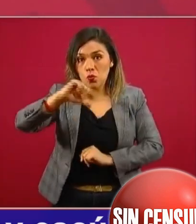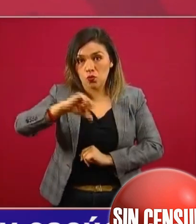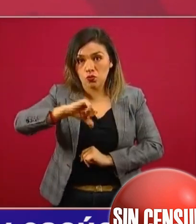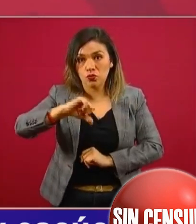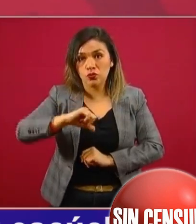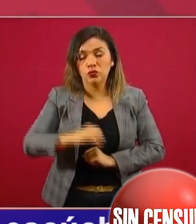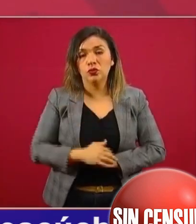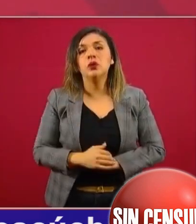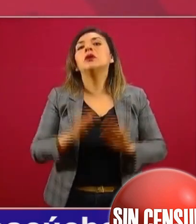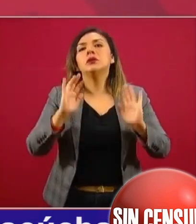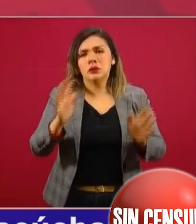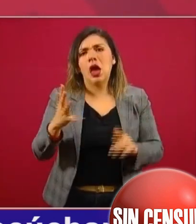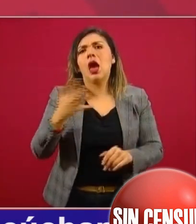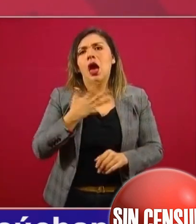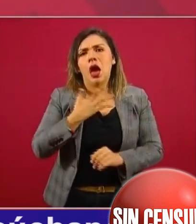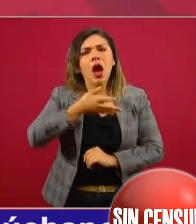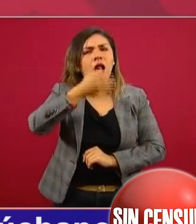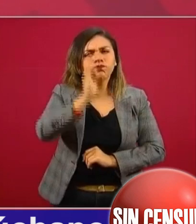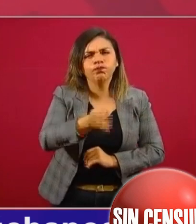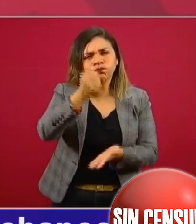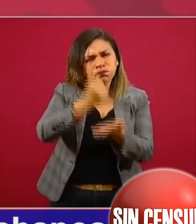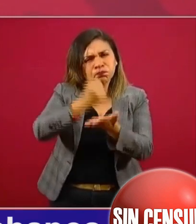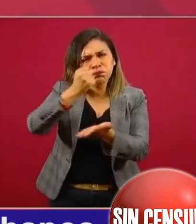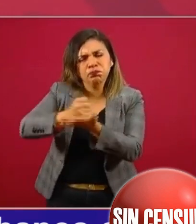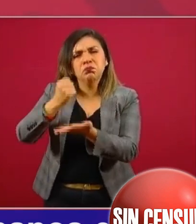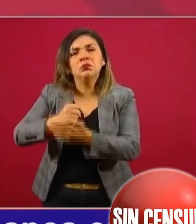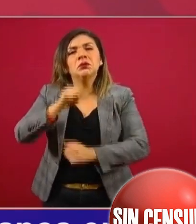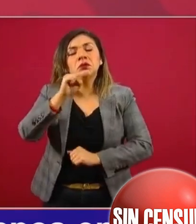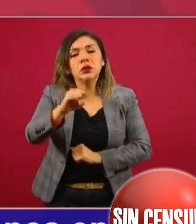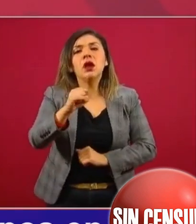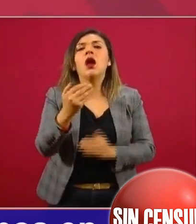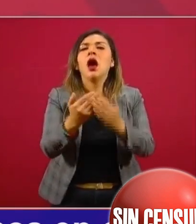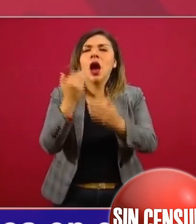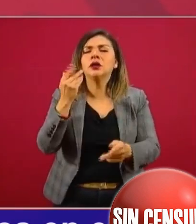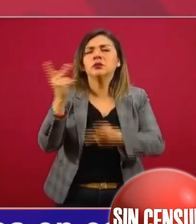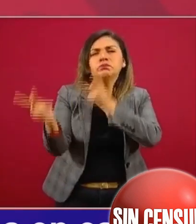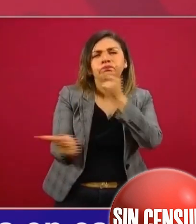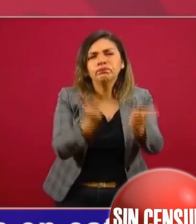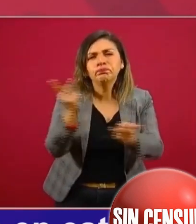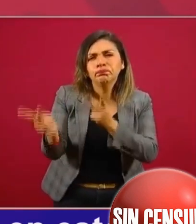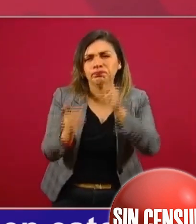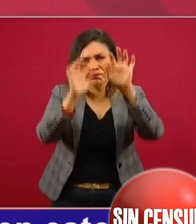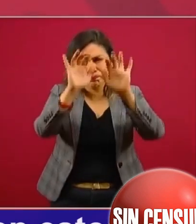Ya han aceptado, porque se hizo una consulta,